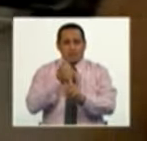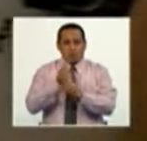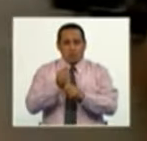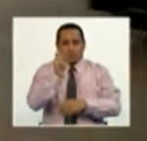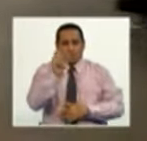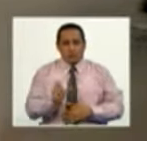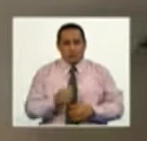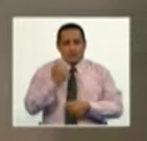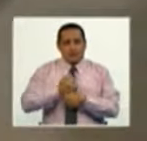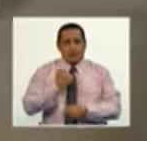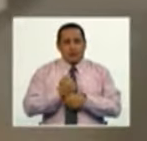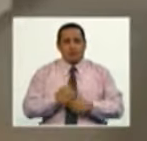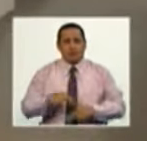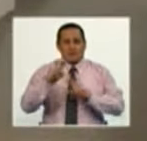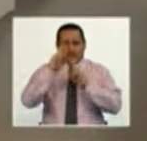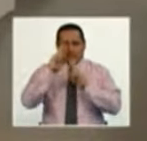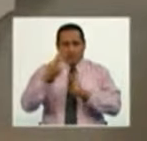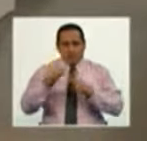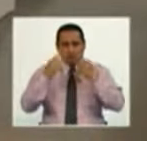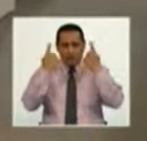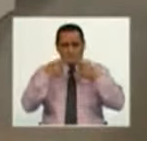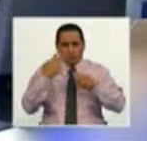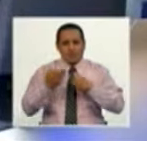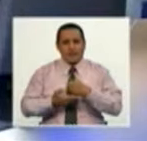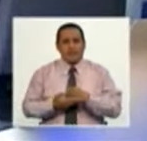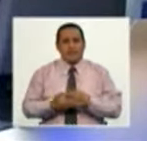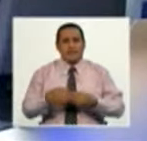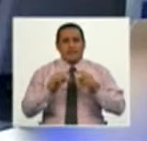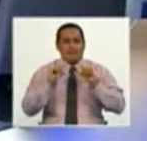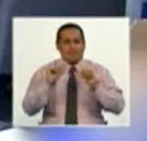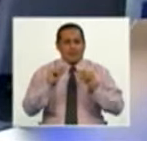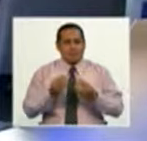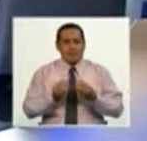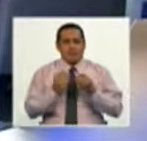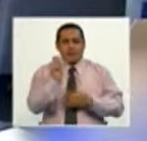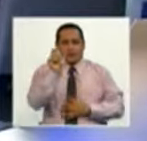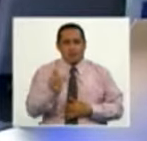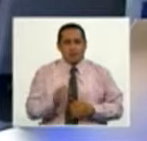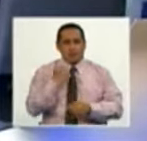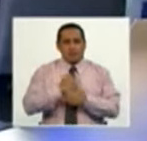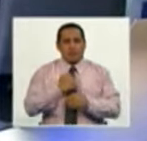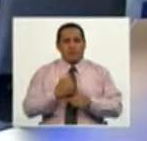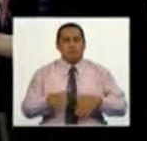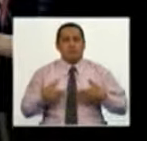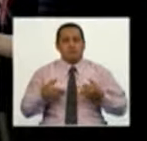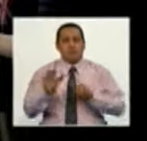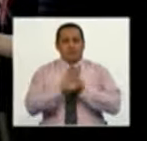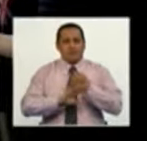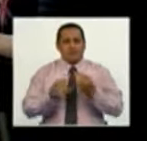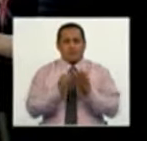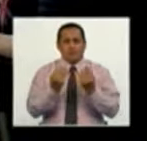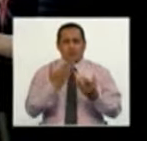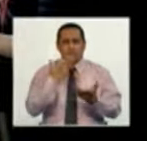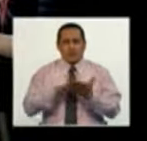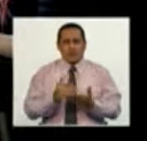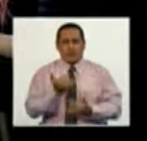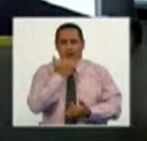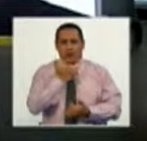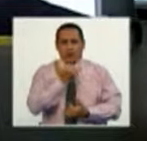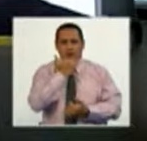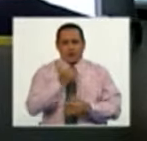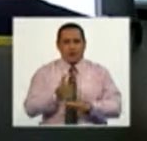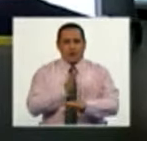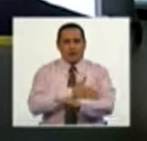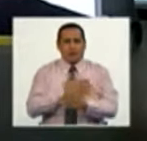por el propio empleador, se respeten las garantías mínimas para que el trabajador pueda defenderse de las acusaciones que se